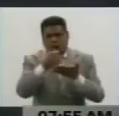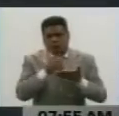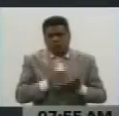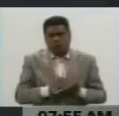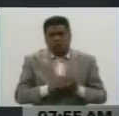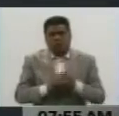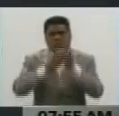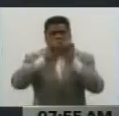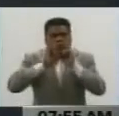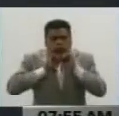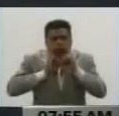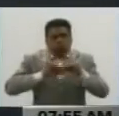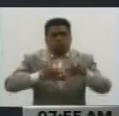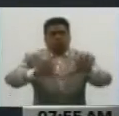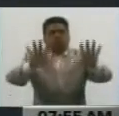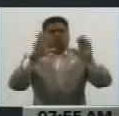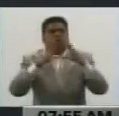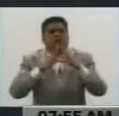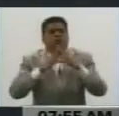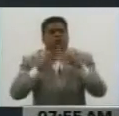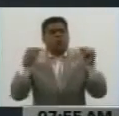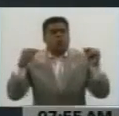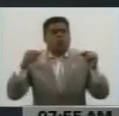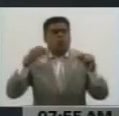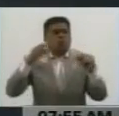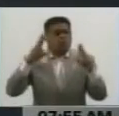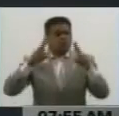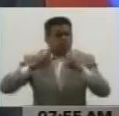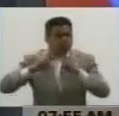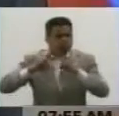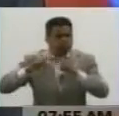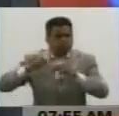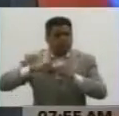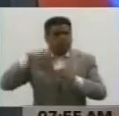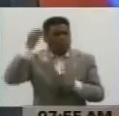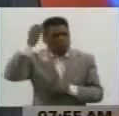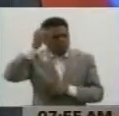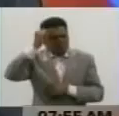difusión del conocimiento sobre todo lo que vamos realizando. Ahora, este es un trabajo